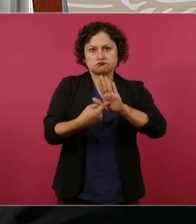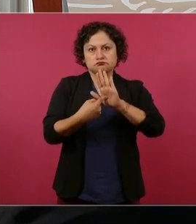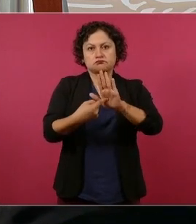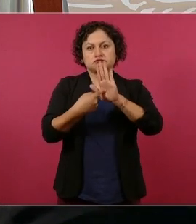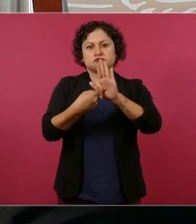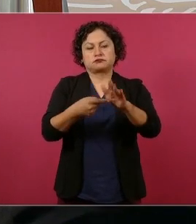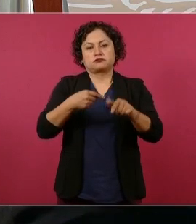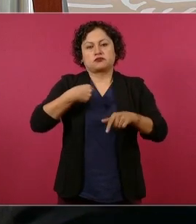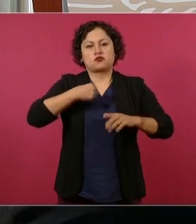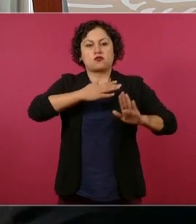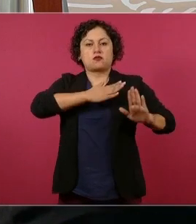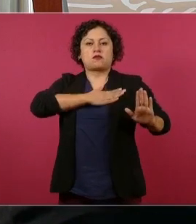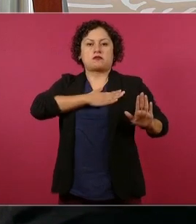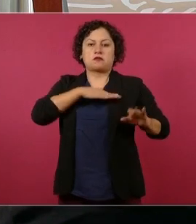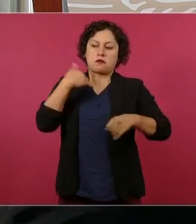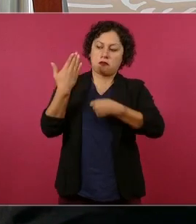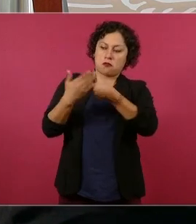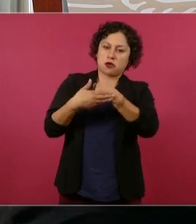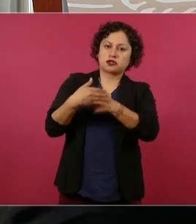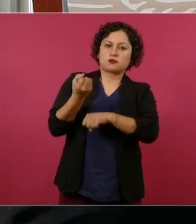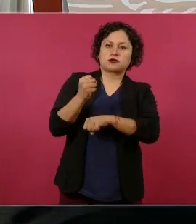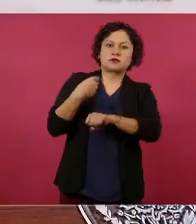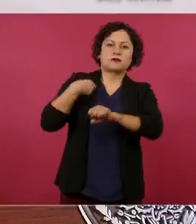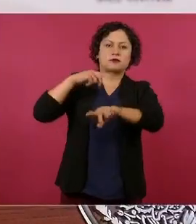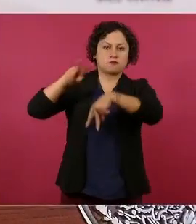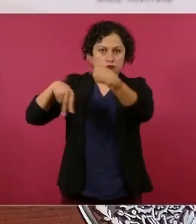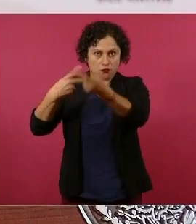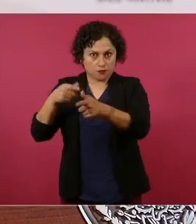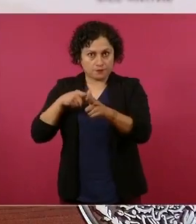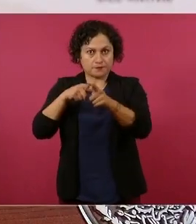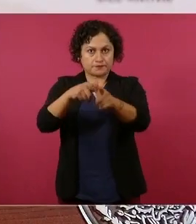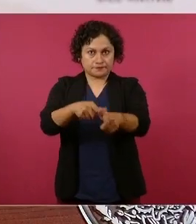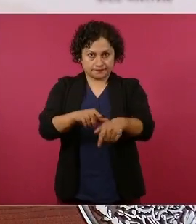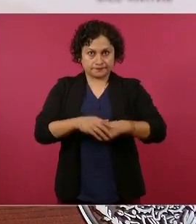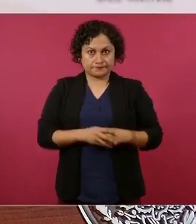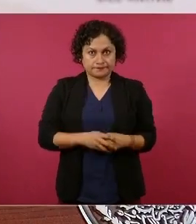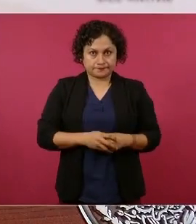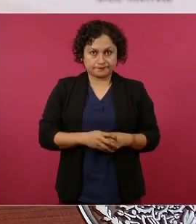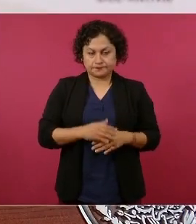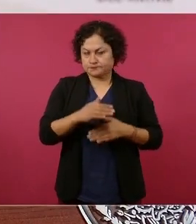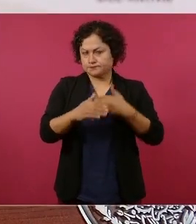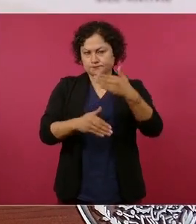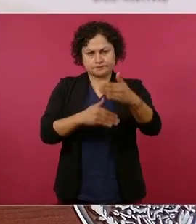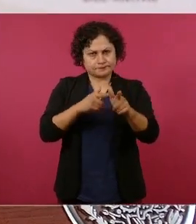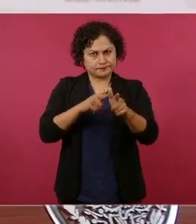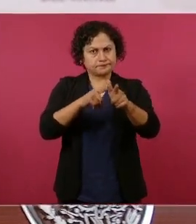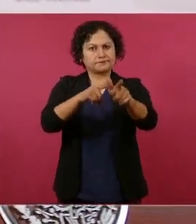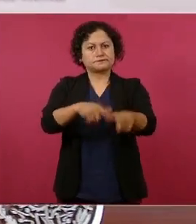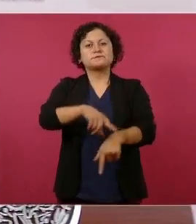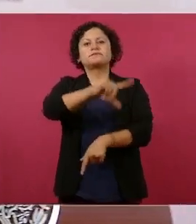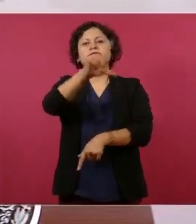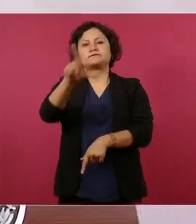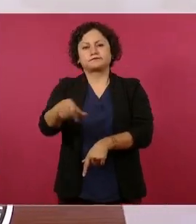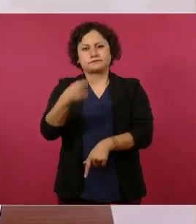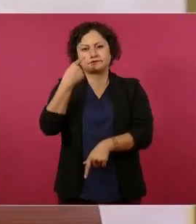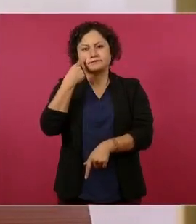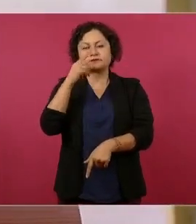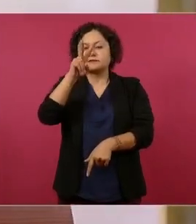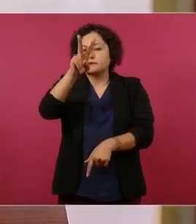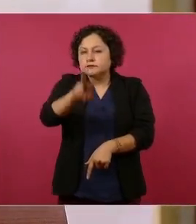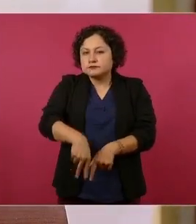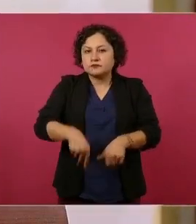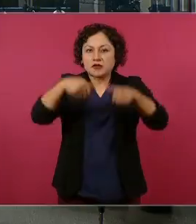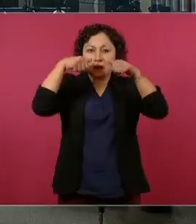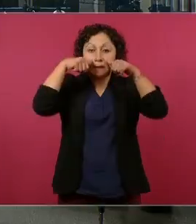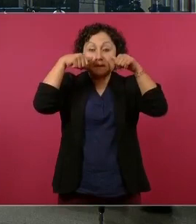septiembre. Entonces, vamos a avanzar y luego vemos. Lo más importante es el rescate. Es